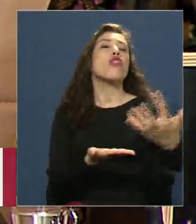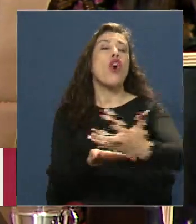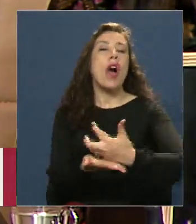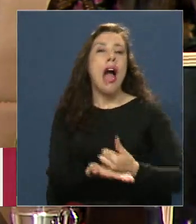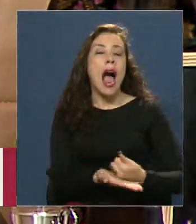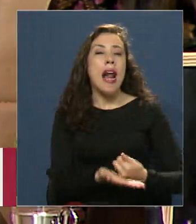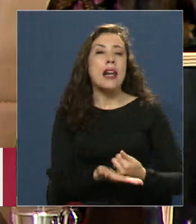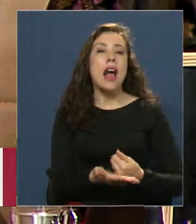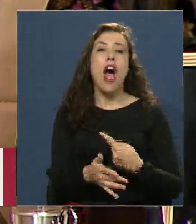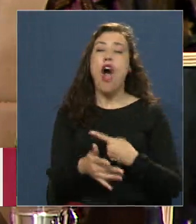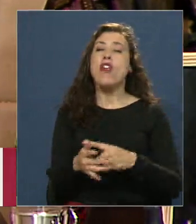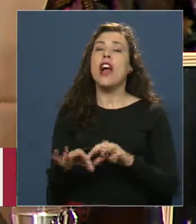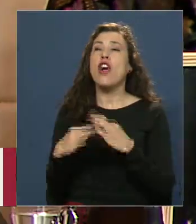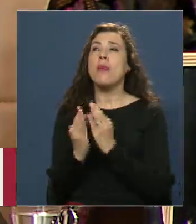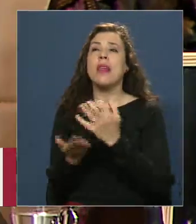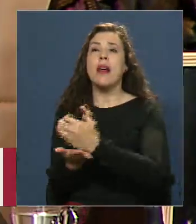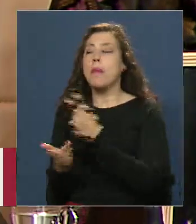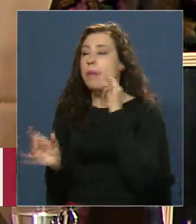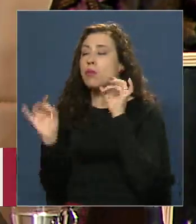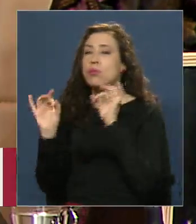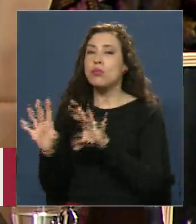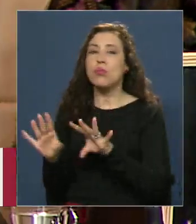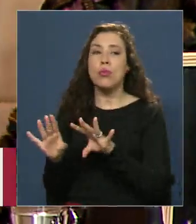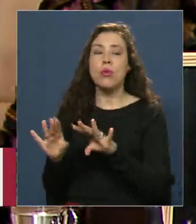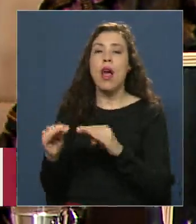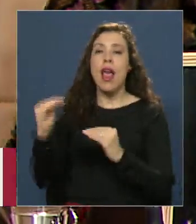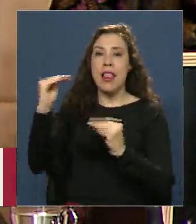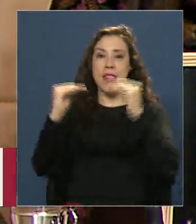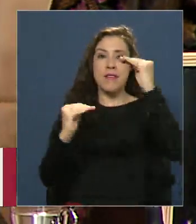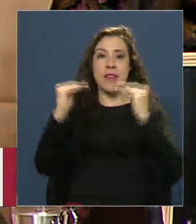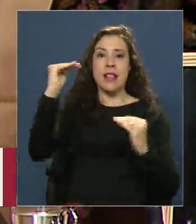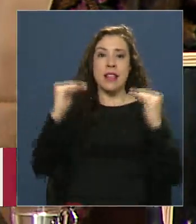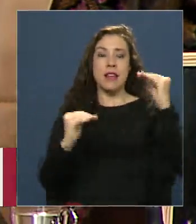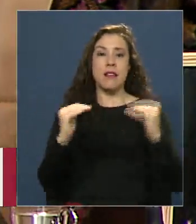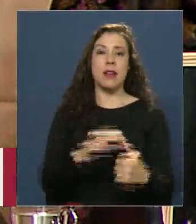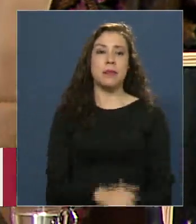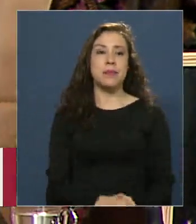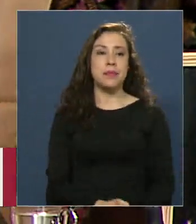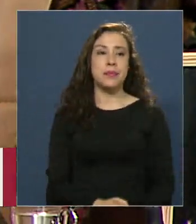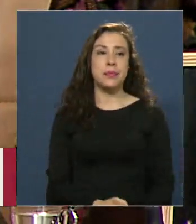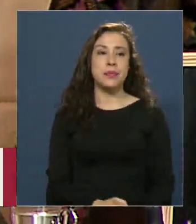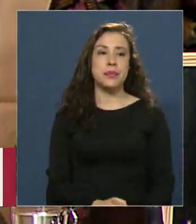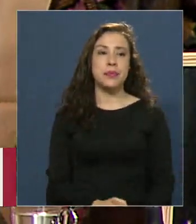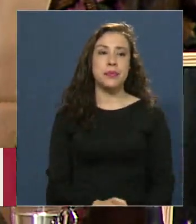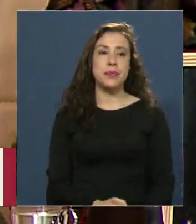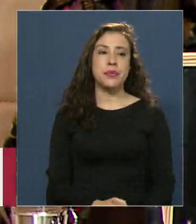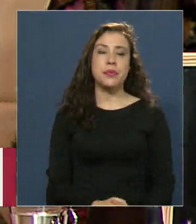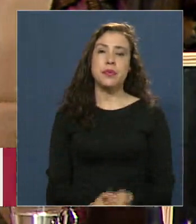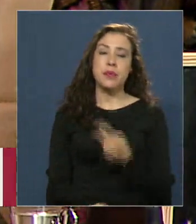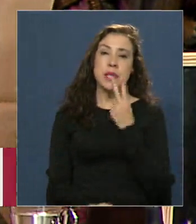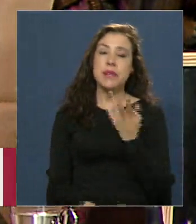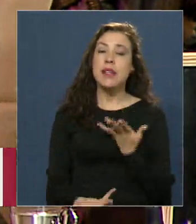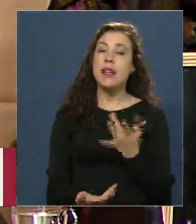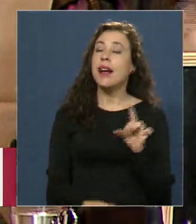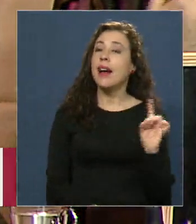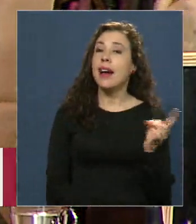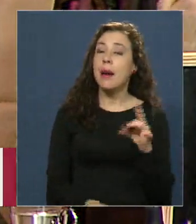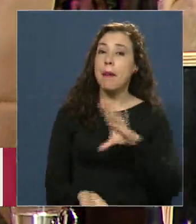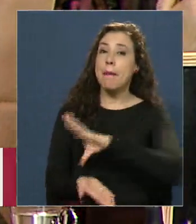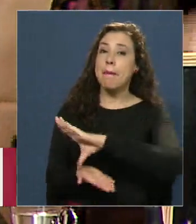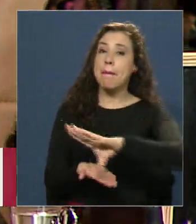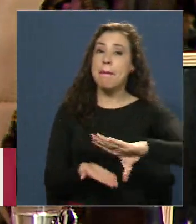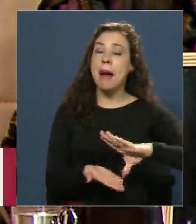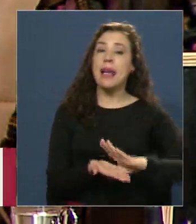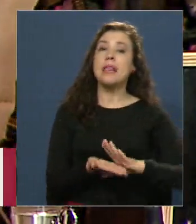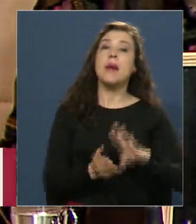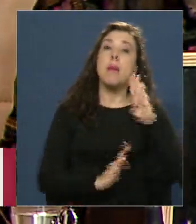medidas absolutas de ingreso a través de la fijación de umbrales, entre otras. En este sentido, se observa que en general los países velan